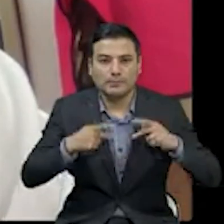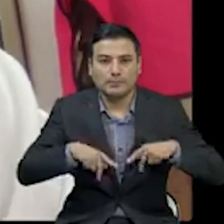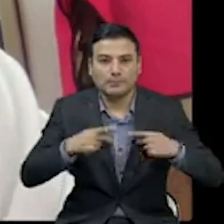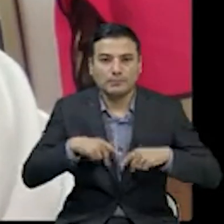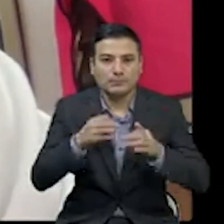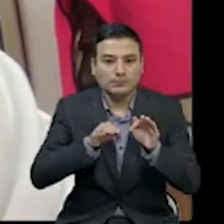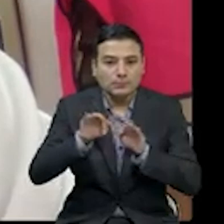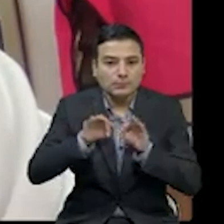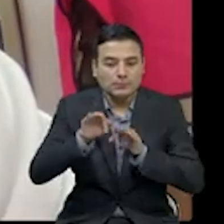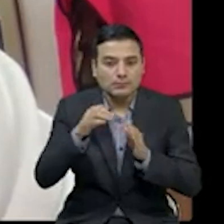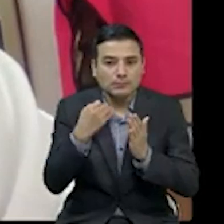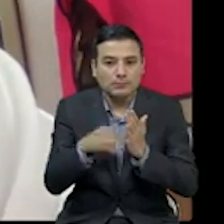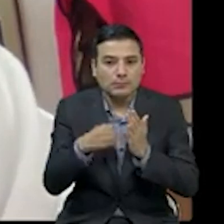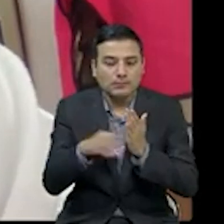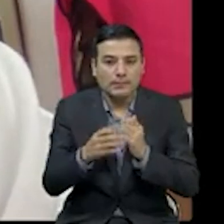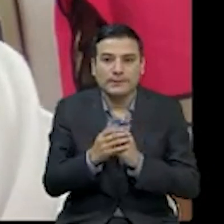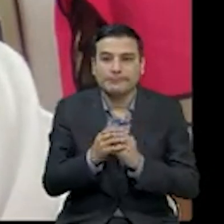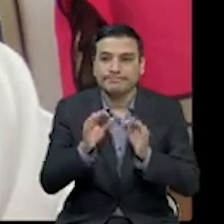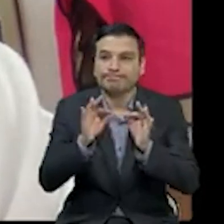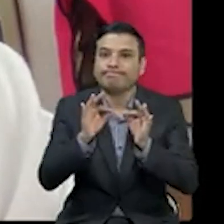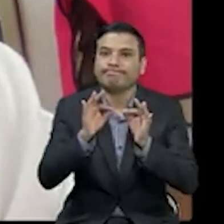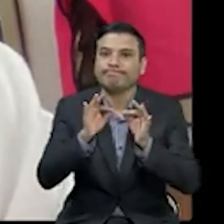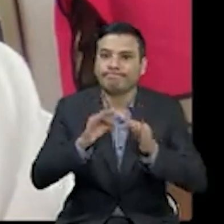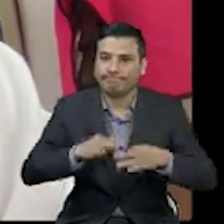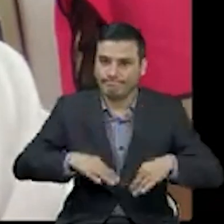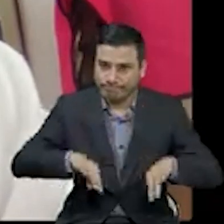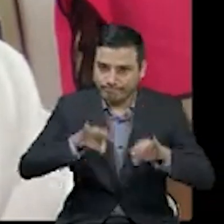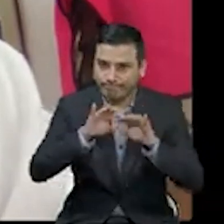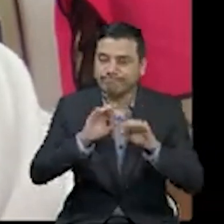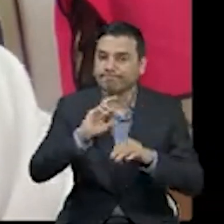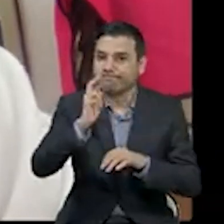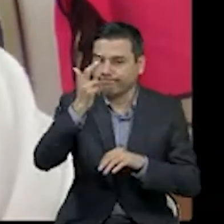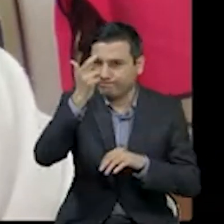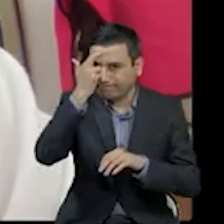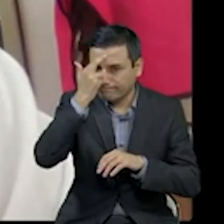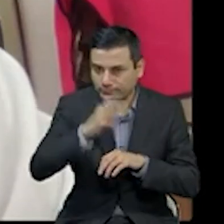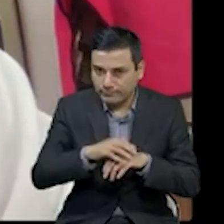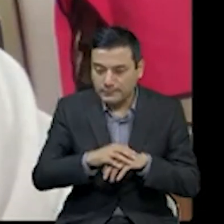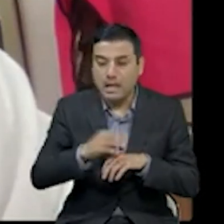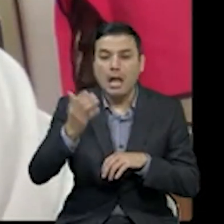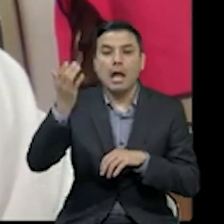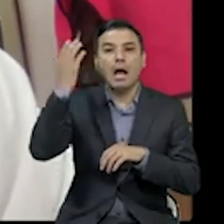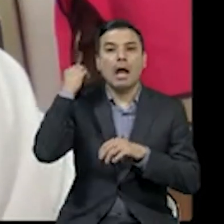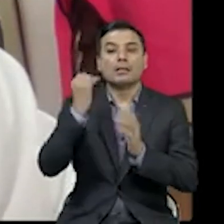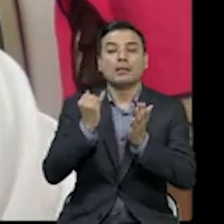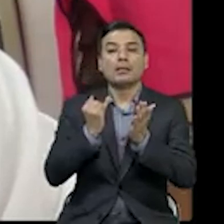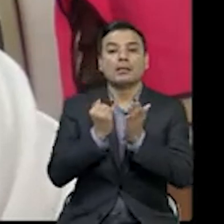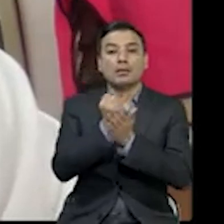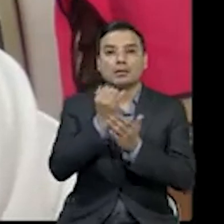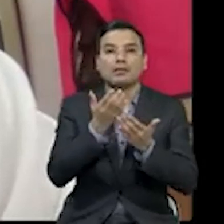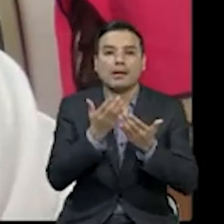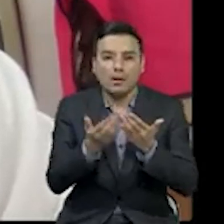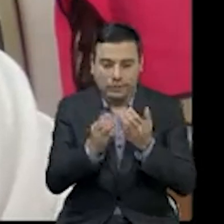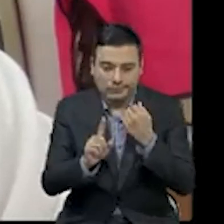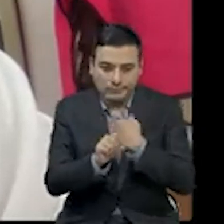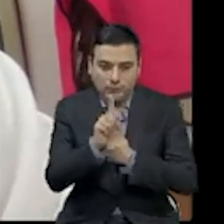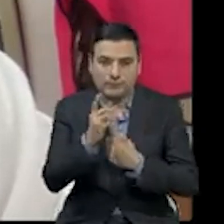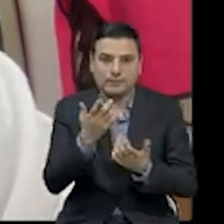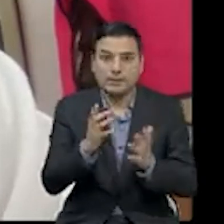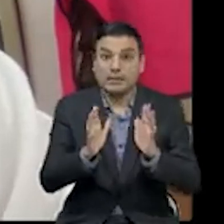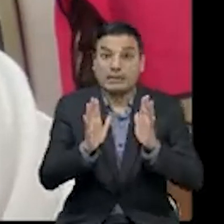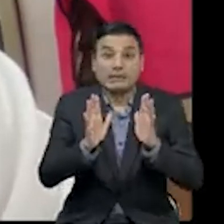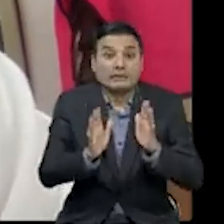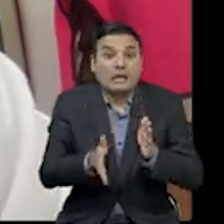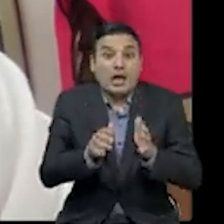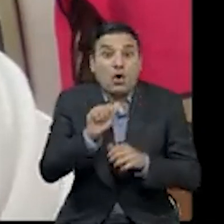Por eso es tan importante que se tome nota que las decisiones que se toman de inicio sí afectan al final. Hoy estamos a 11 días y estamos discutiendo en el